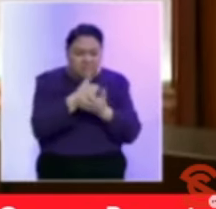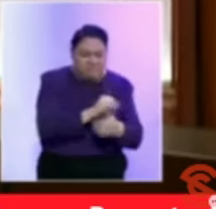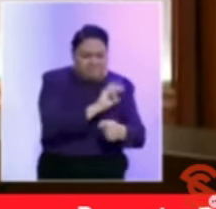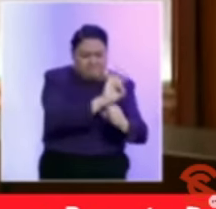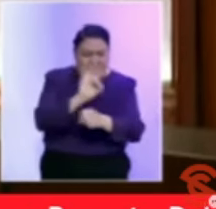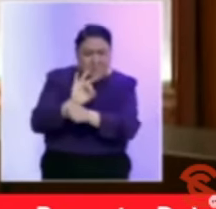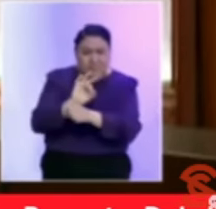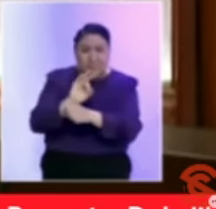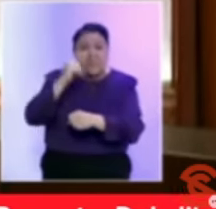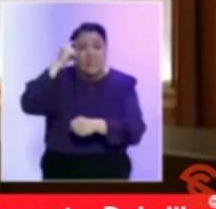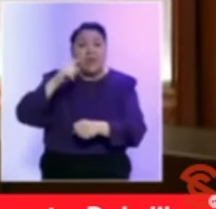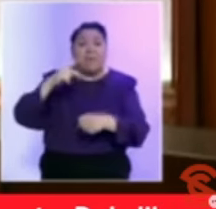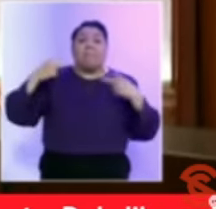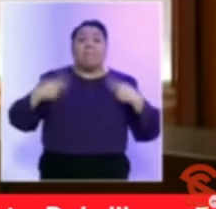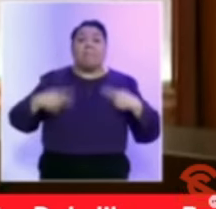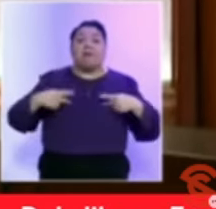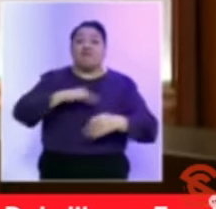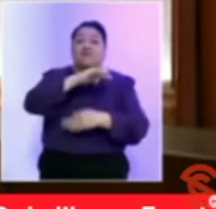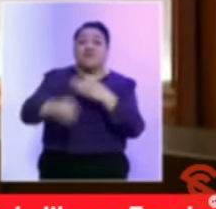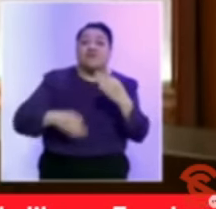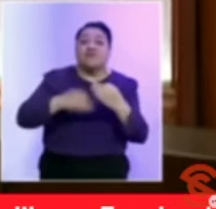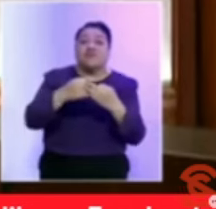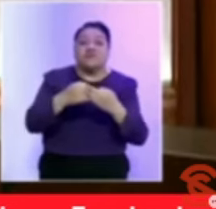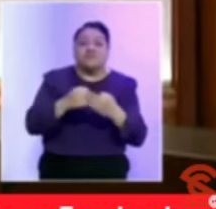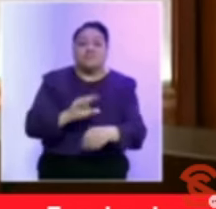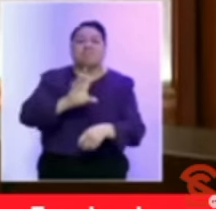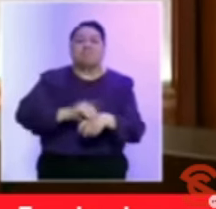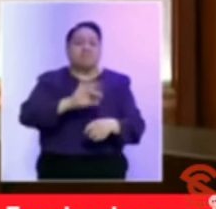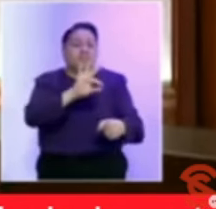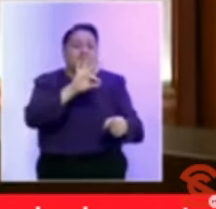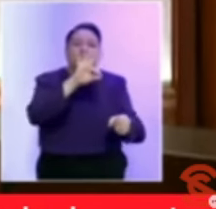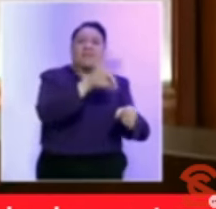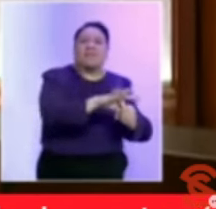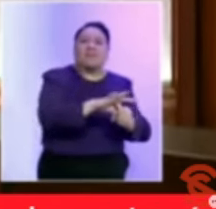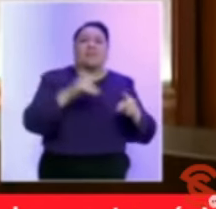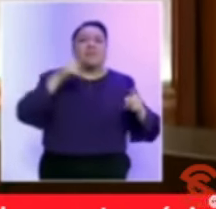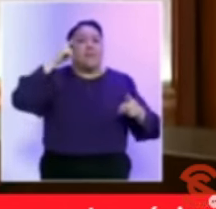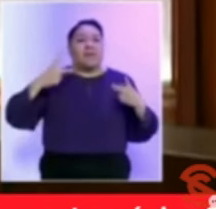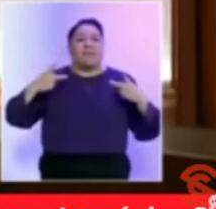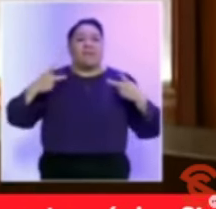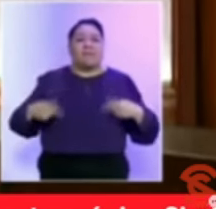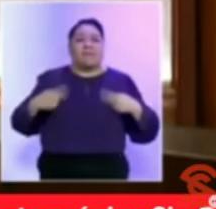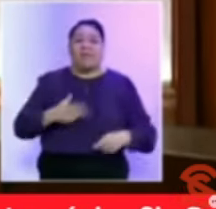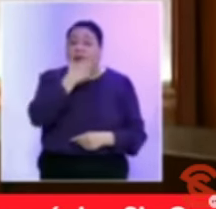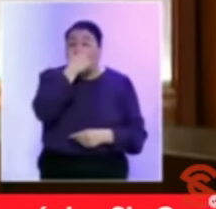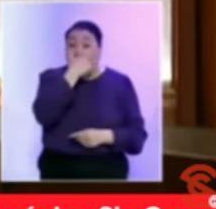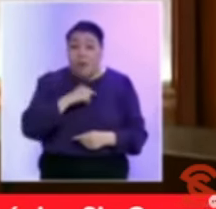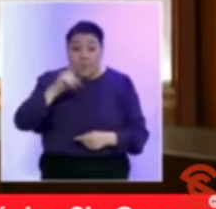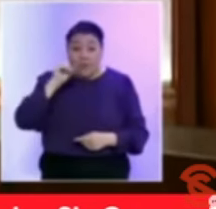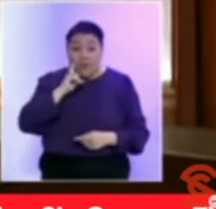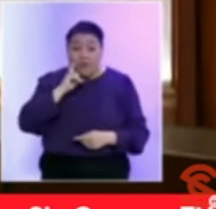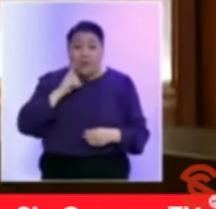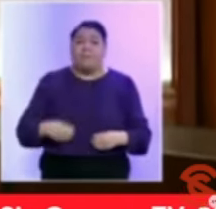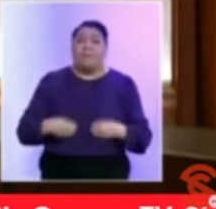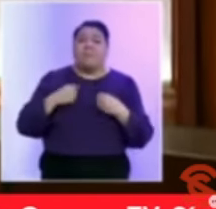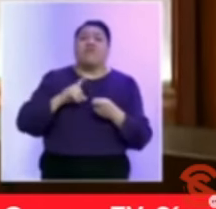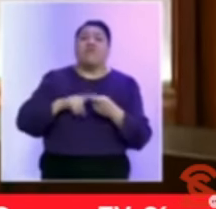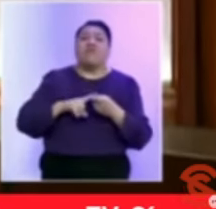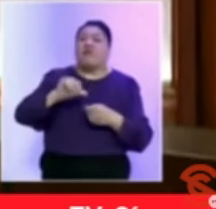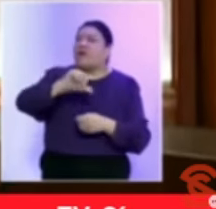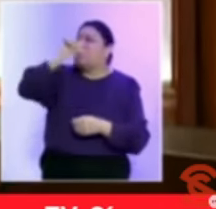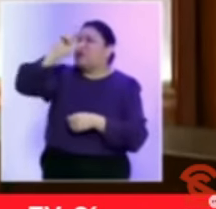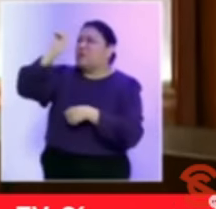garantizando El derecho al voto a ciudadanas y ciudadanos que viven en el extranjero